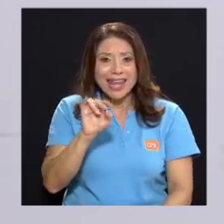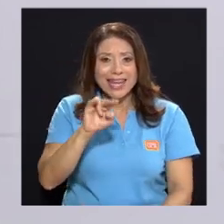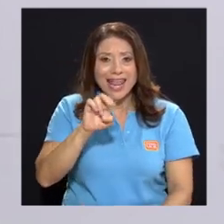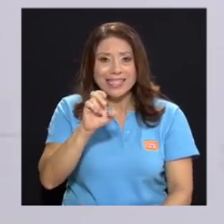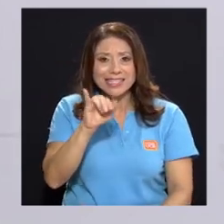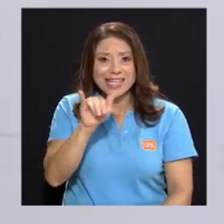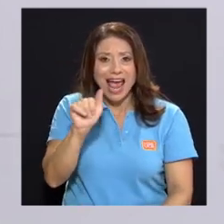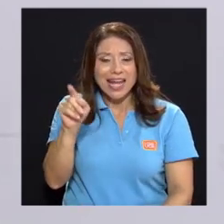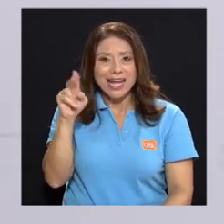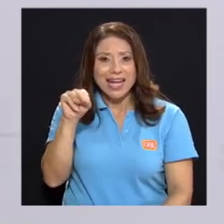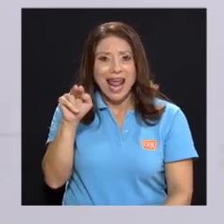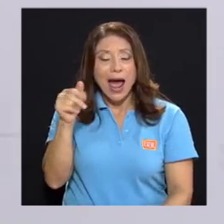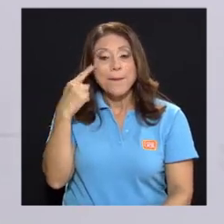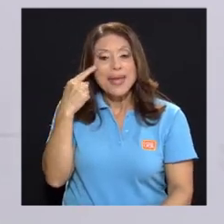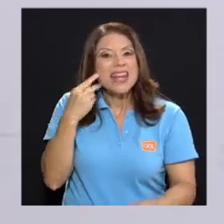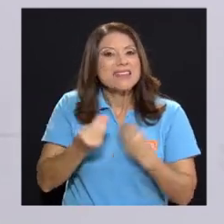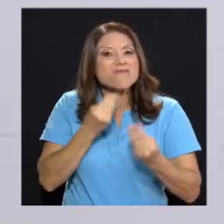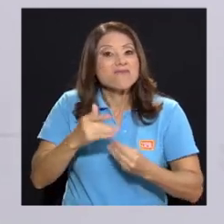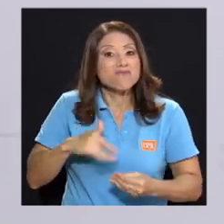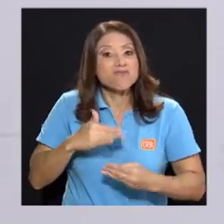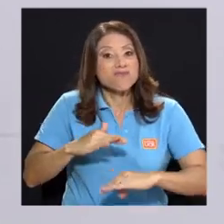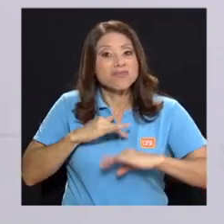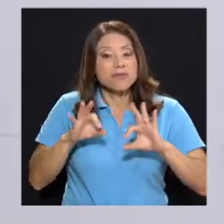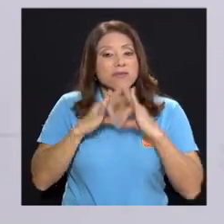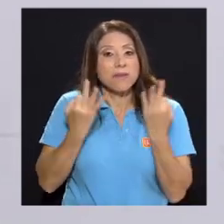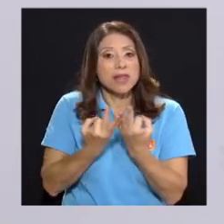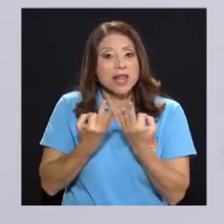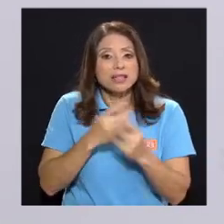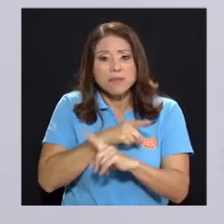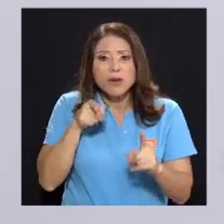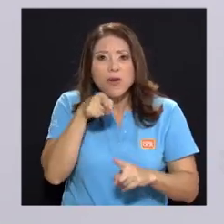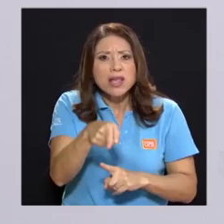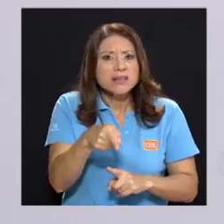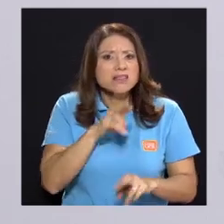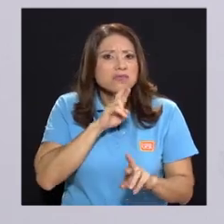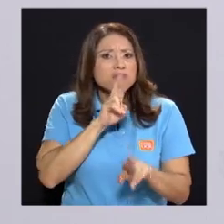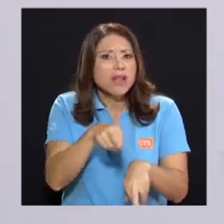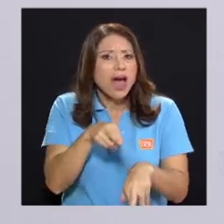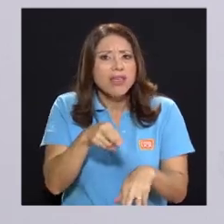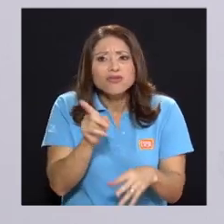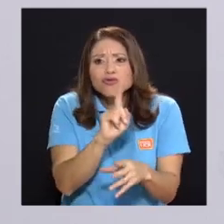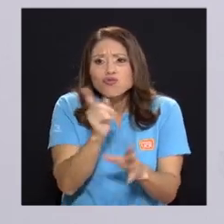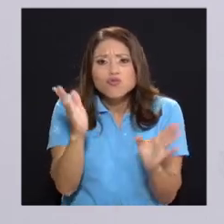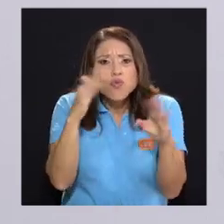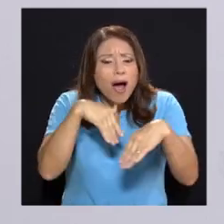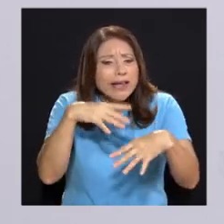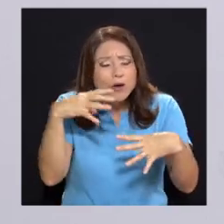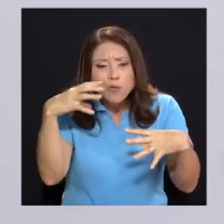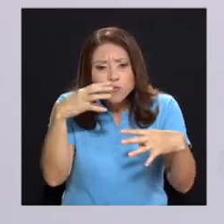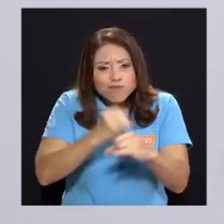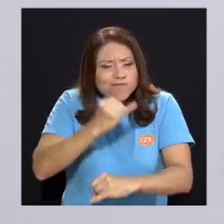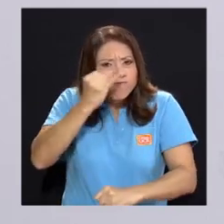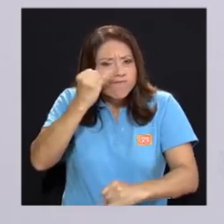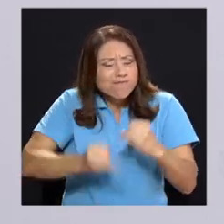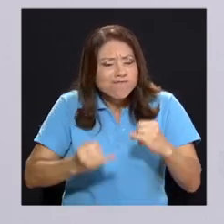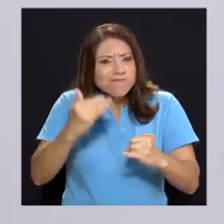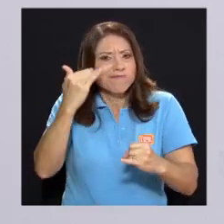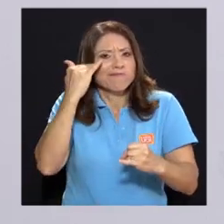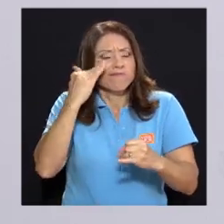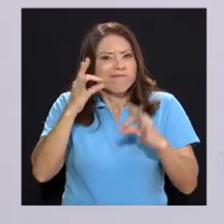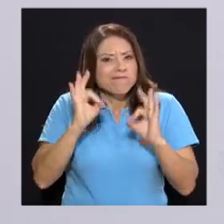y en ese modelo econométrico de los resultados son super inclusivos también muy conclusivos el